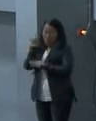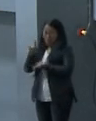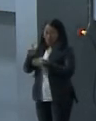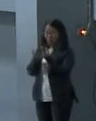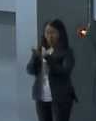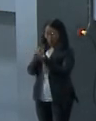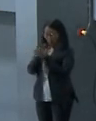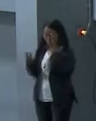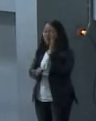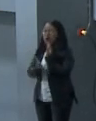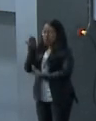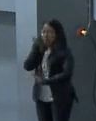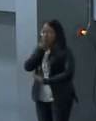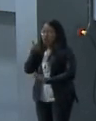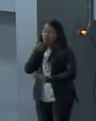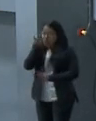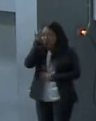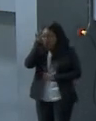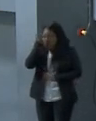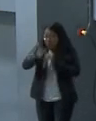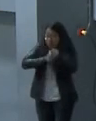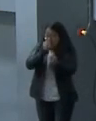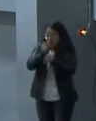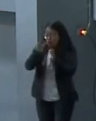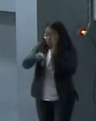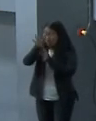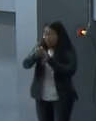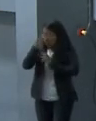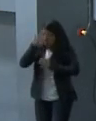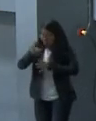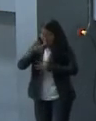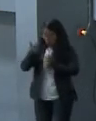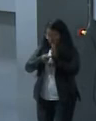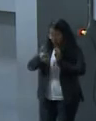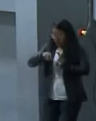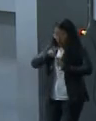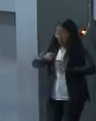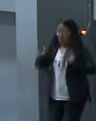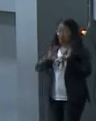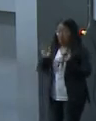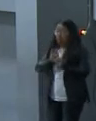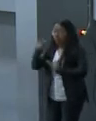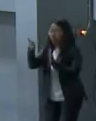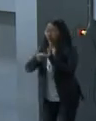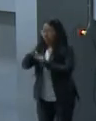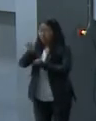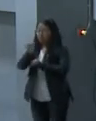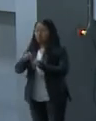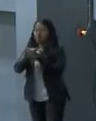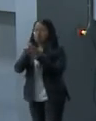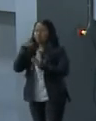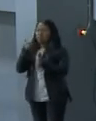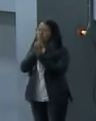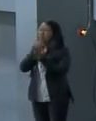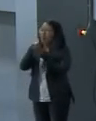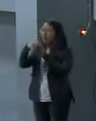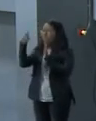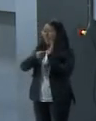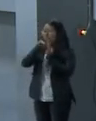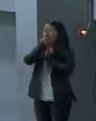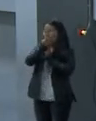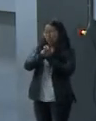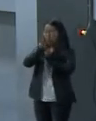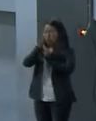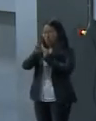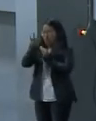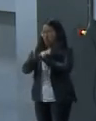previsto para el año 2019? Porque obviamente para el 2018 pues no había nada. Para el 2019 lo previsto inicialmente, ahí está, era 1.788